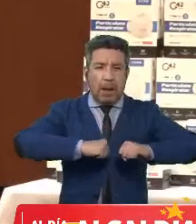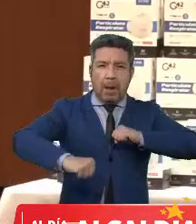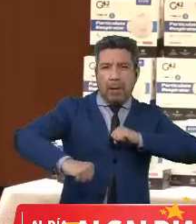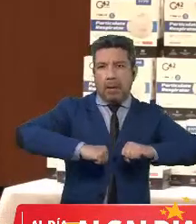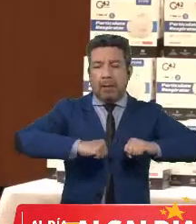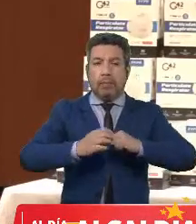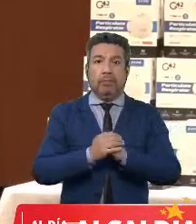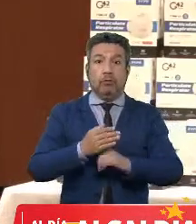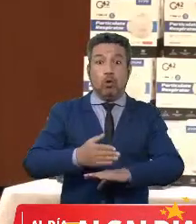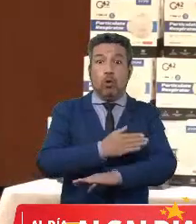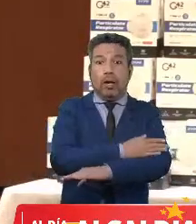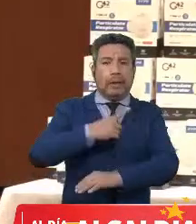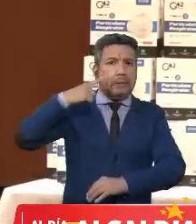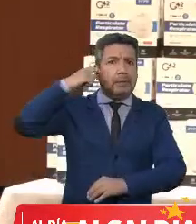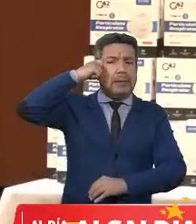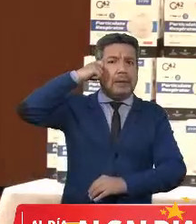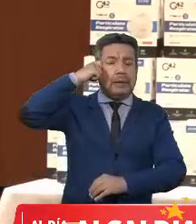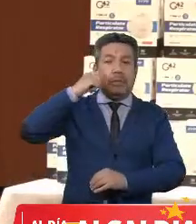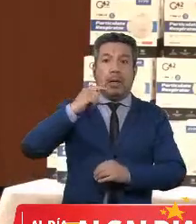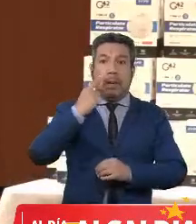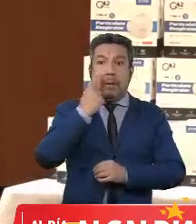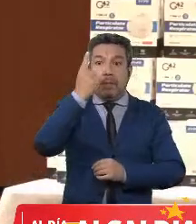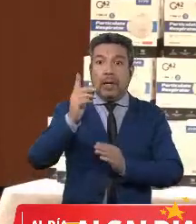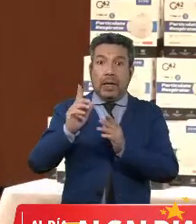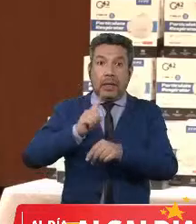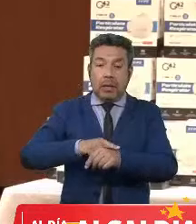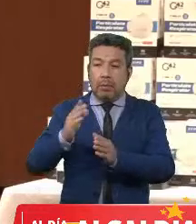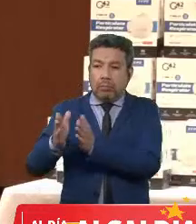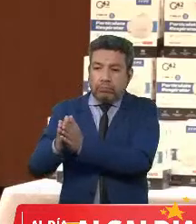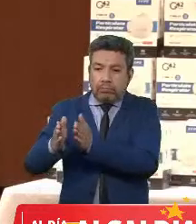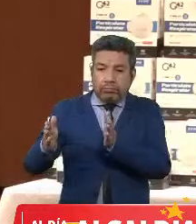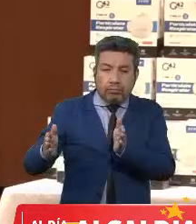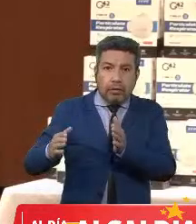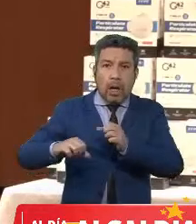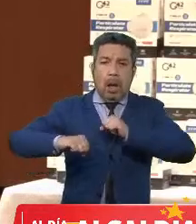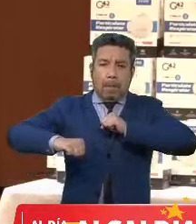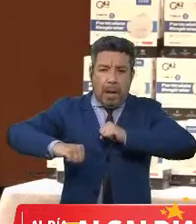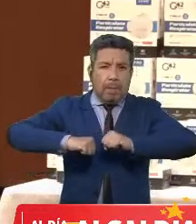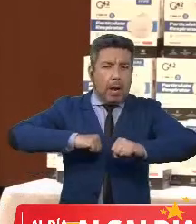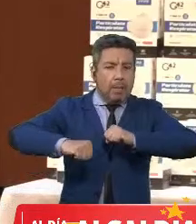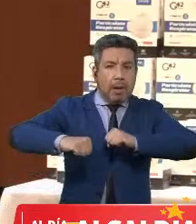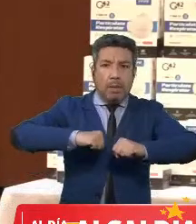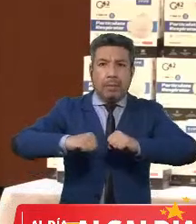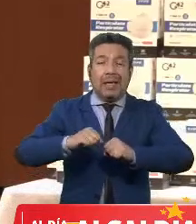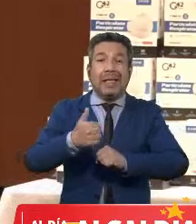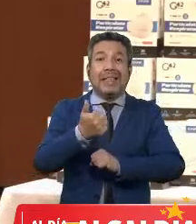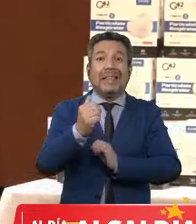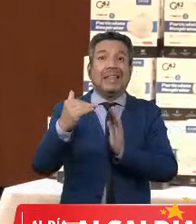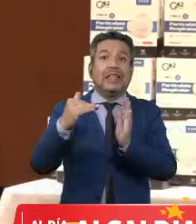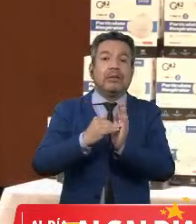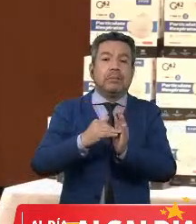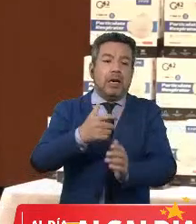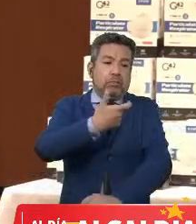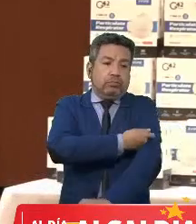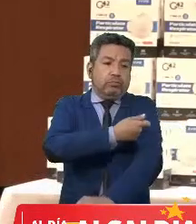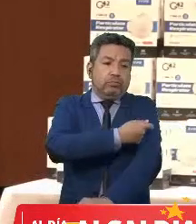apreciados embajadores, tener en esta primera etapa un ritmo de vacunación en Bogotá de por lo menos 10.000 dosis diarias.